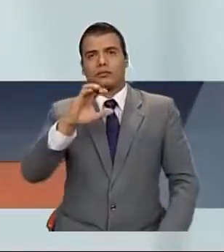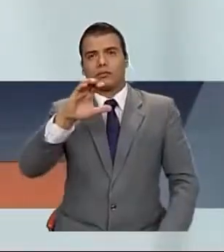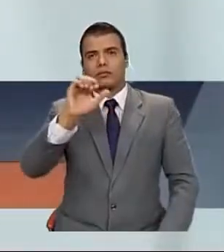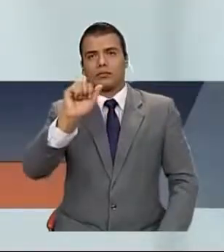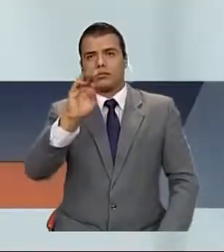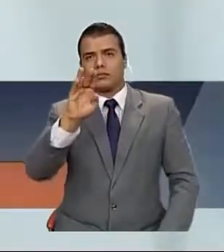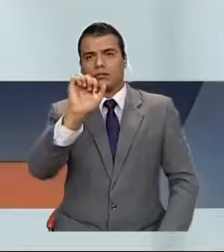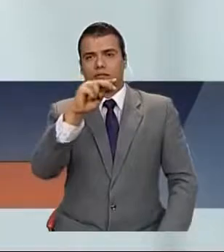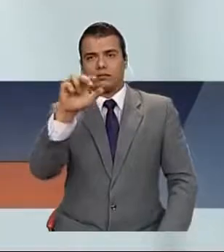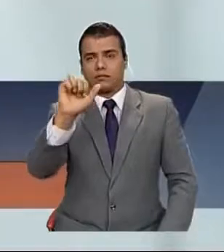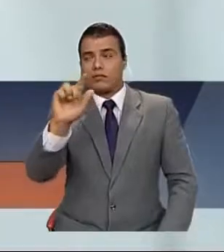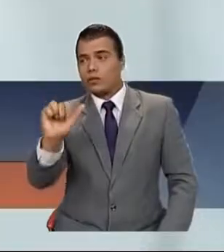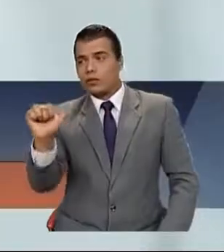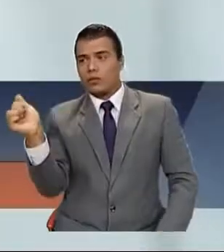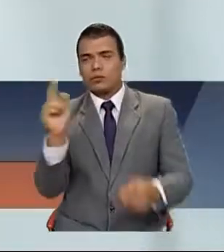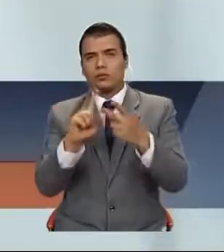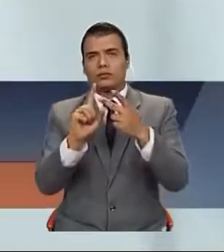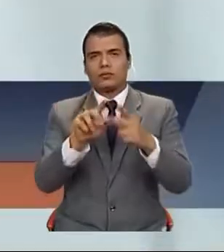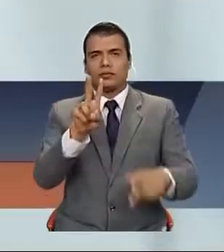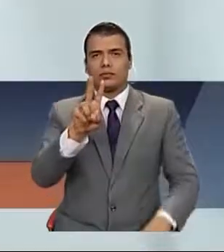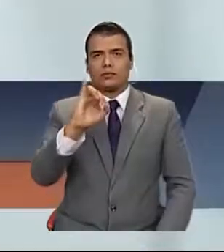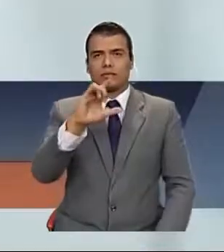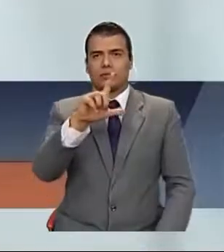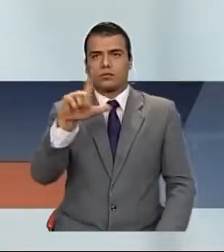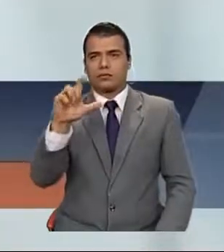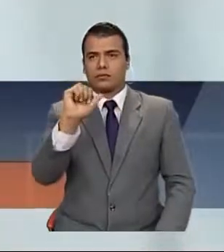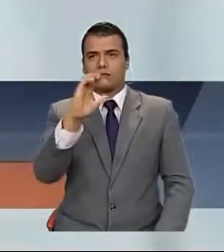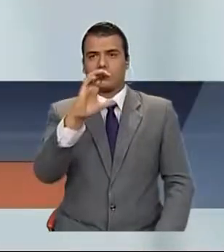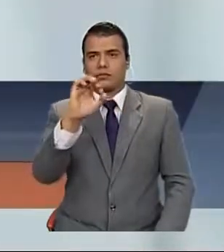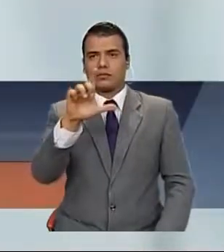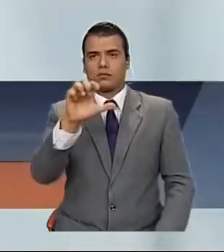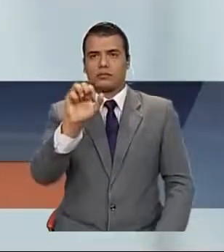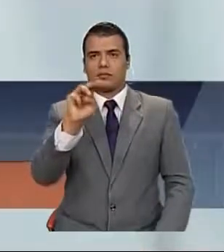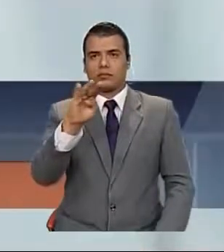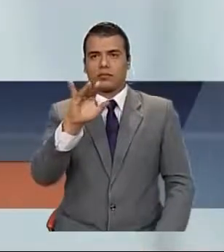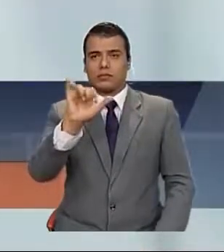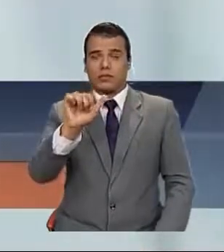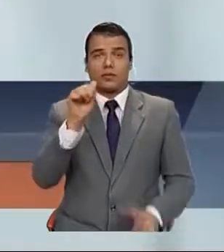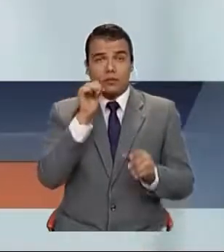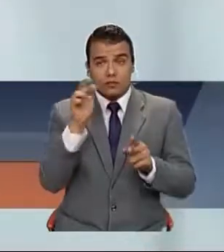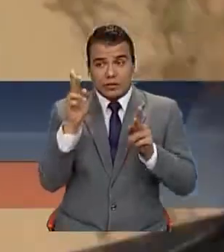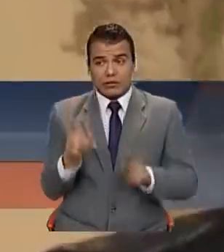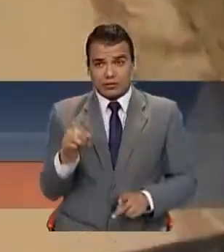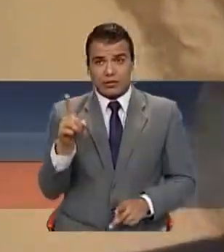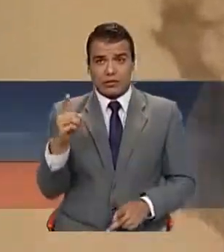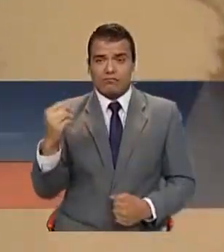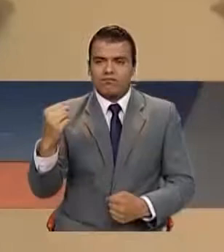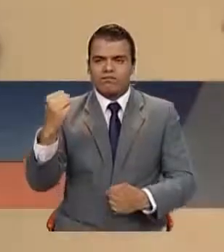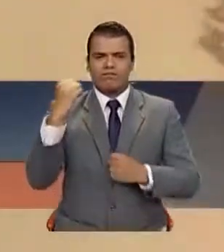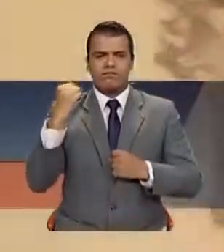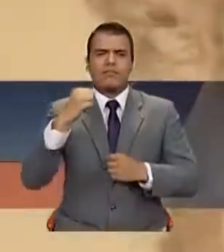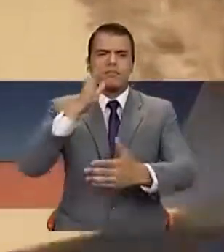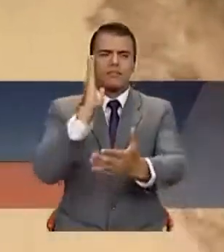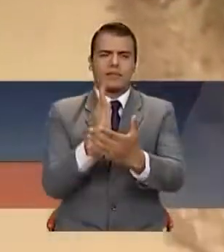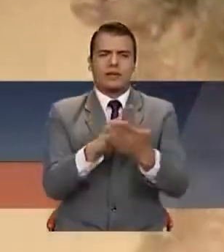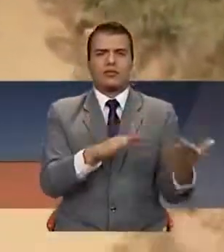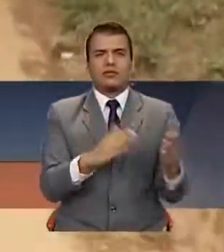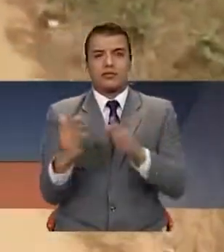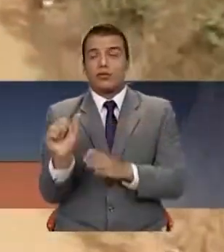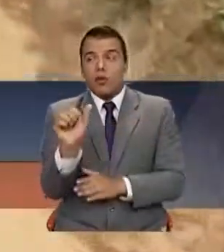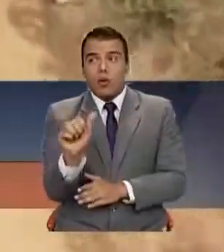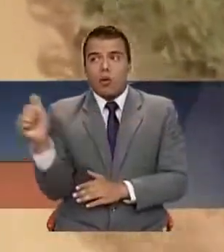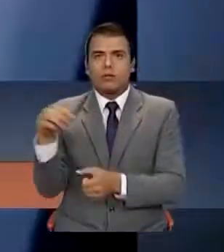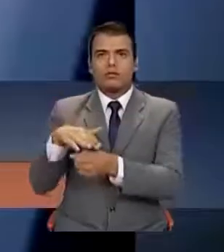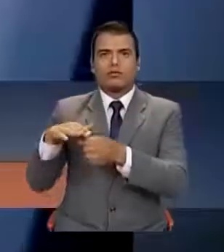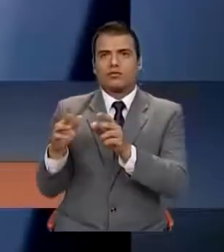Lastimosamente, quiero informarles que uno de estos hombres, uno de nuestros héroes, falleció. En otro hecho, tres militares y un